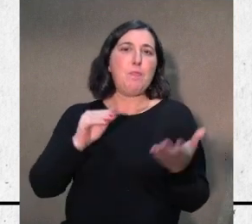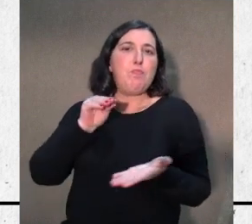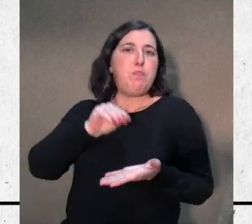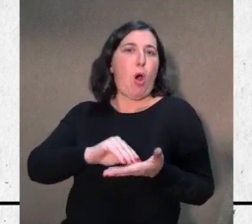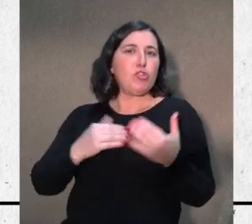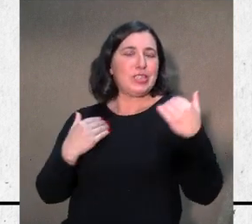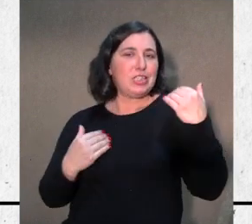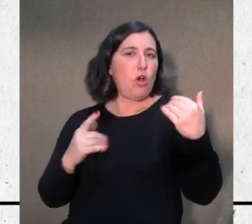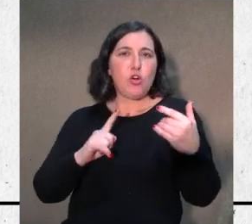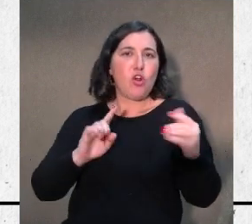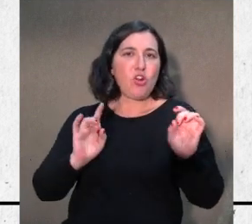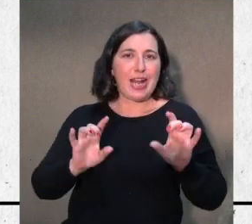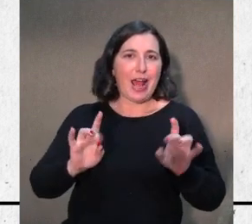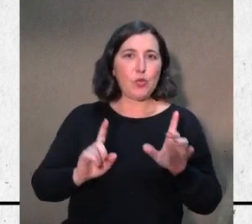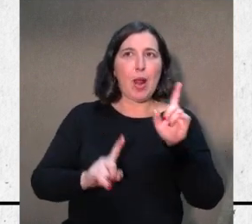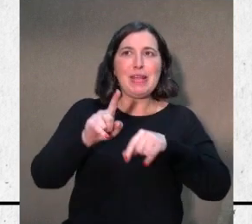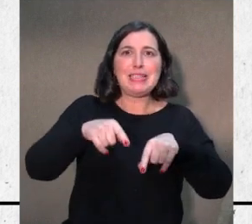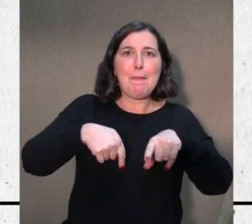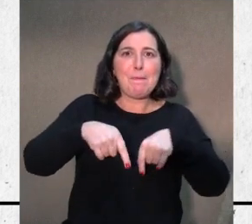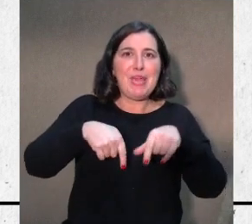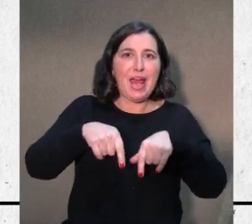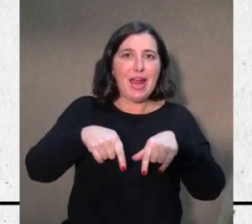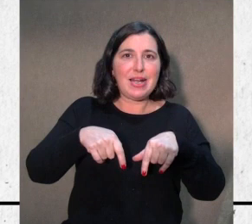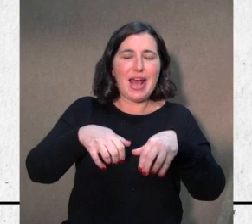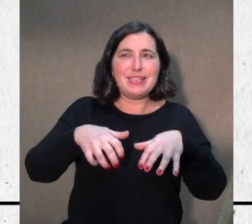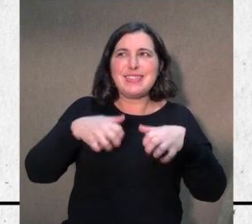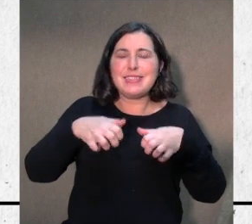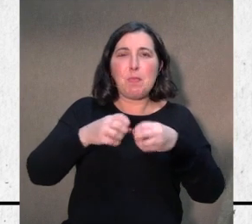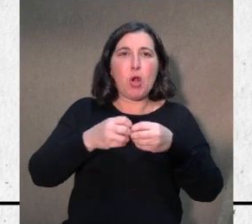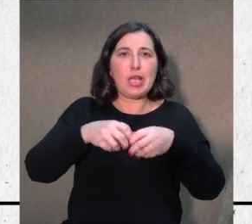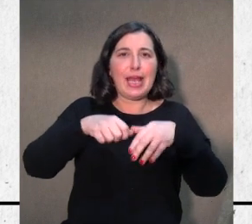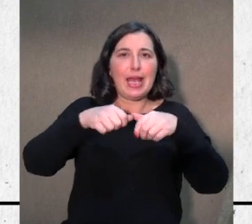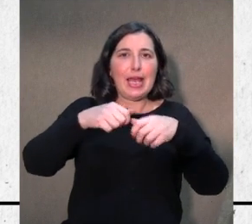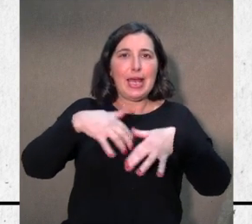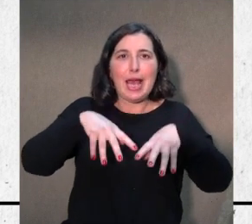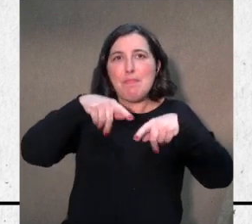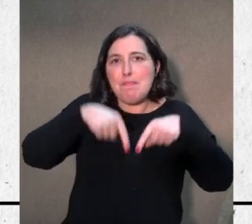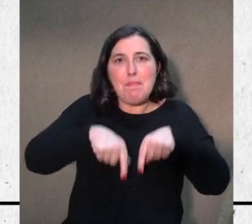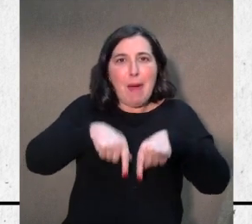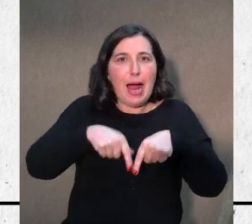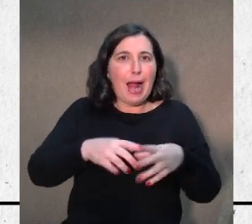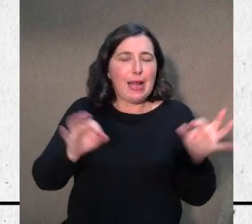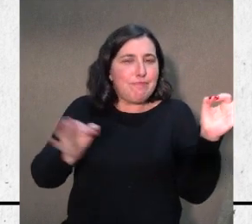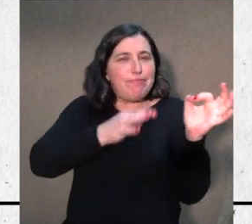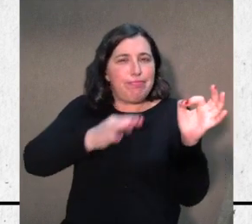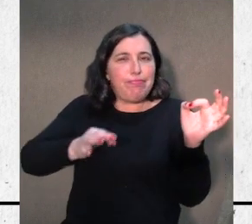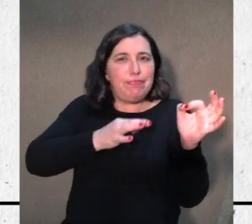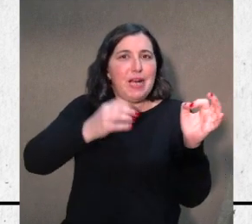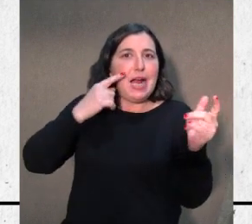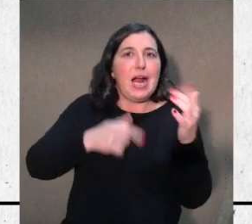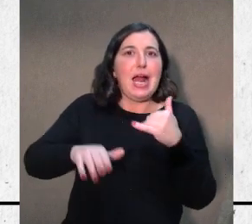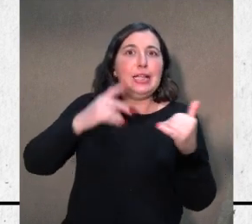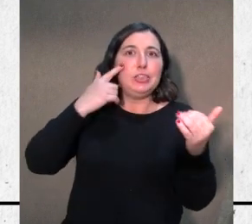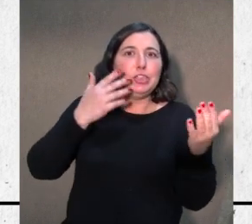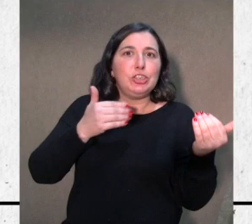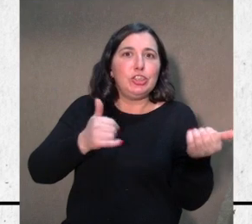mala circulación de estar paradita ahí dándole al violín, y todo eso. La que contribuyó a que yo lo superara